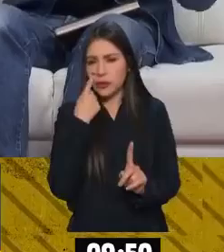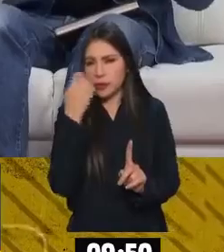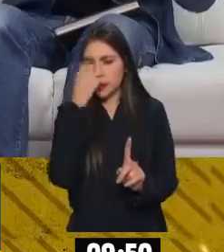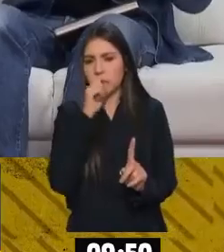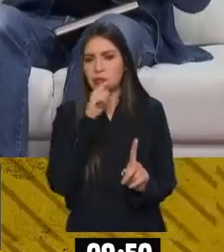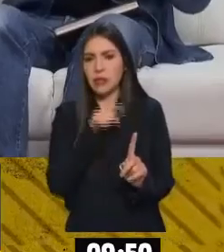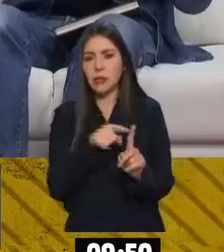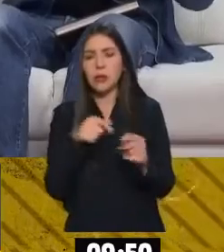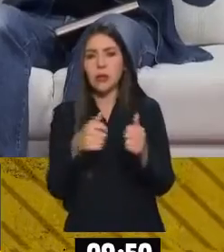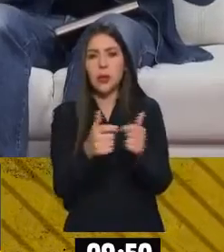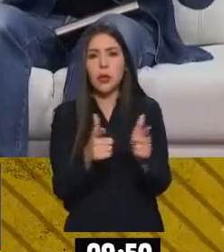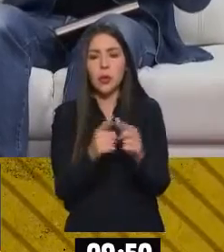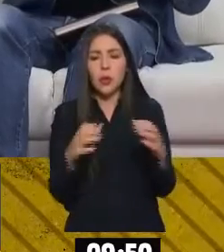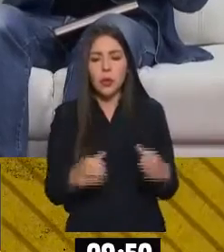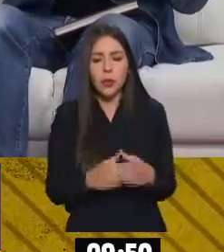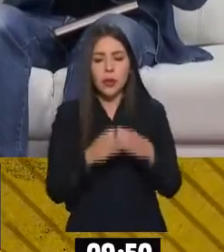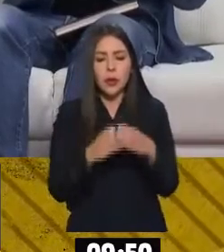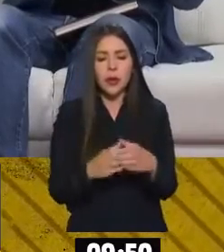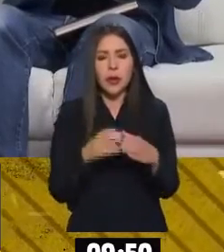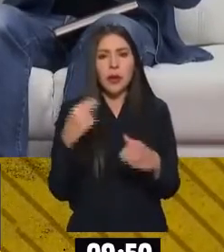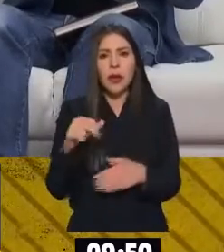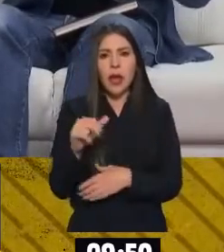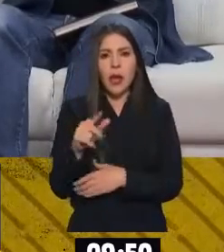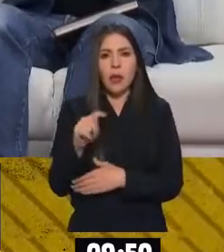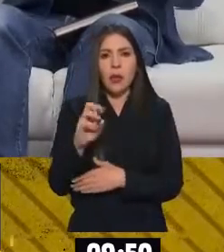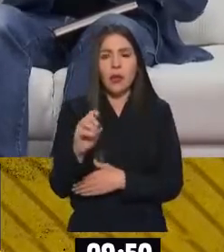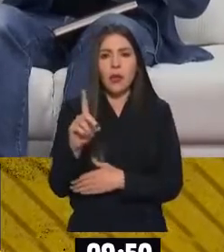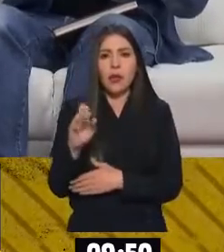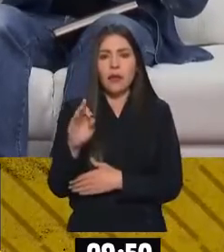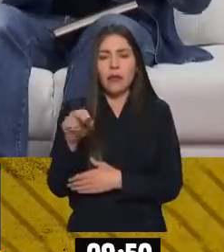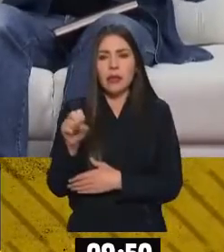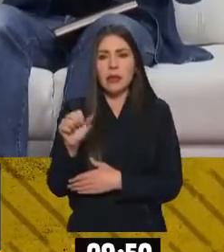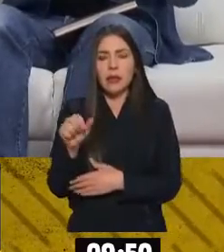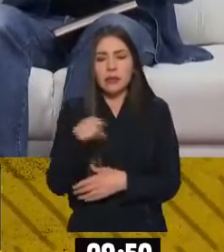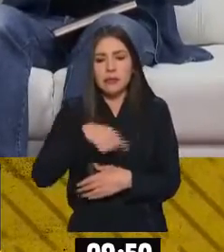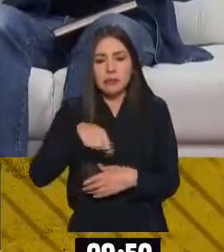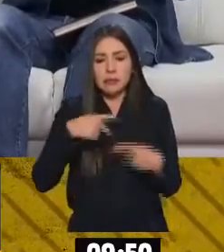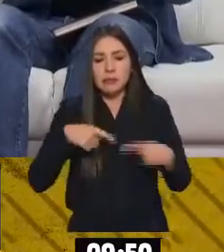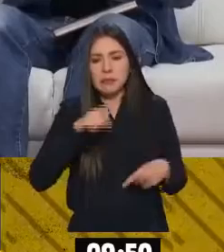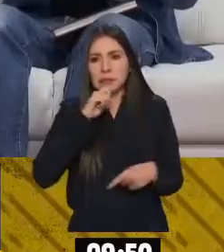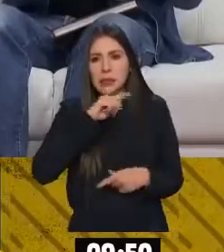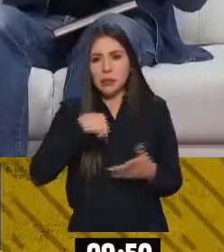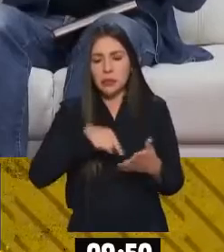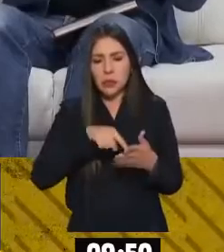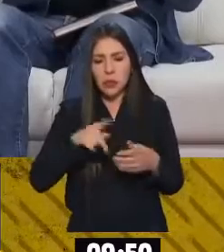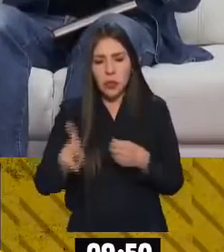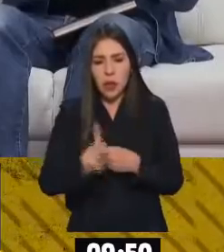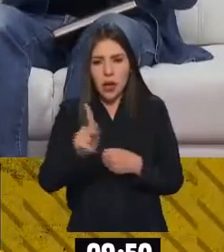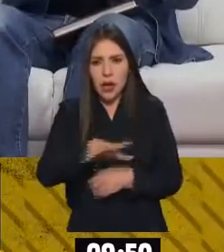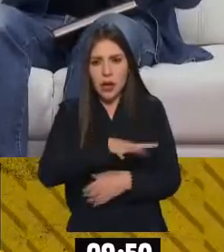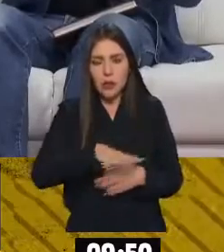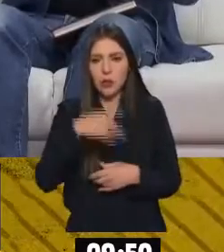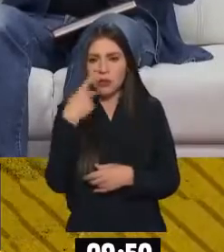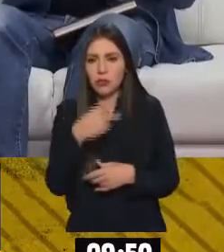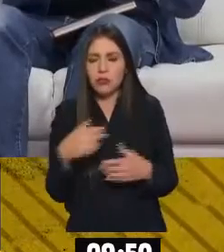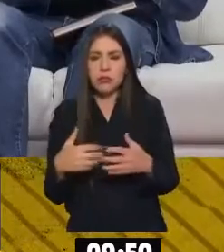que ocurrió en Michoacán, donde surgen en un principio hartas de la acción